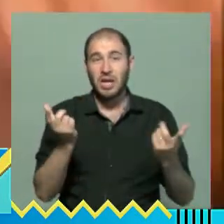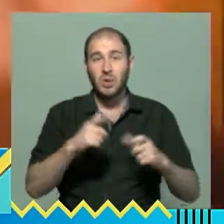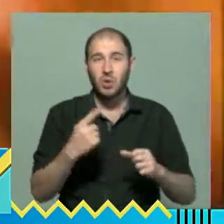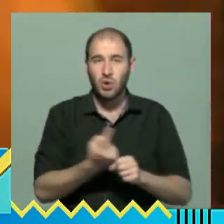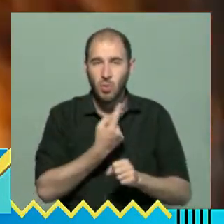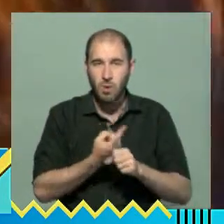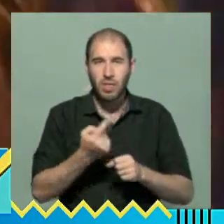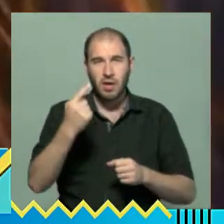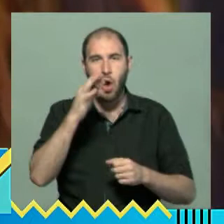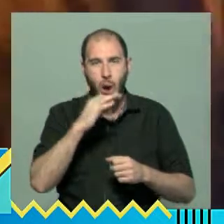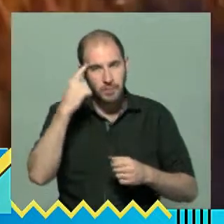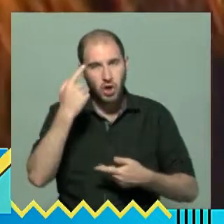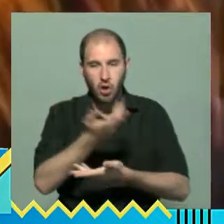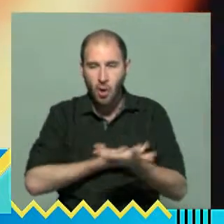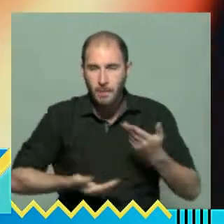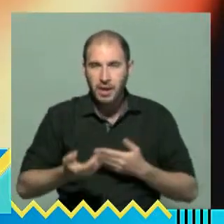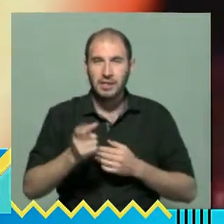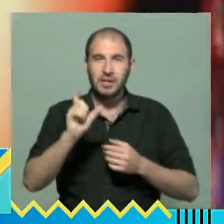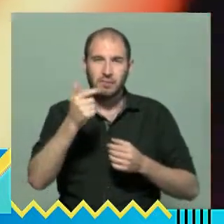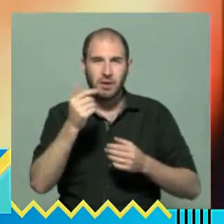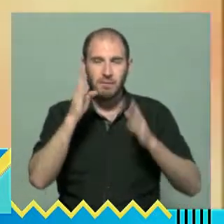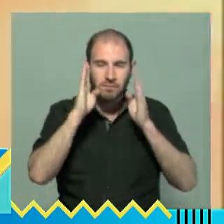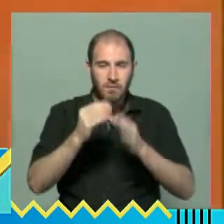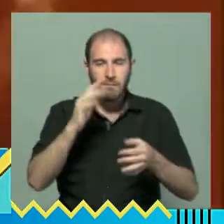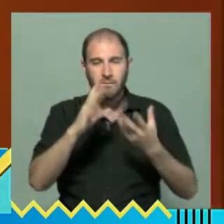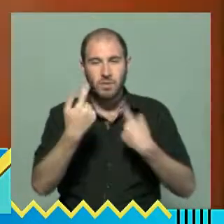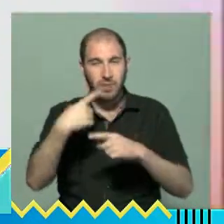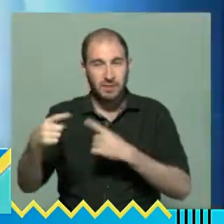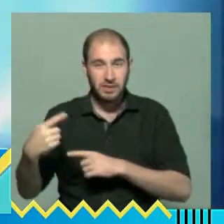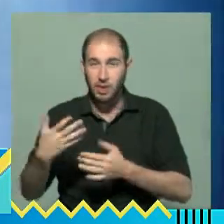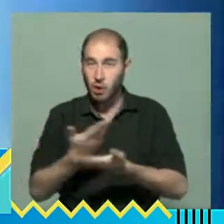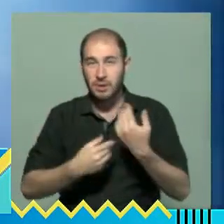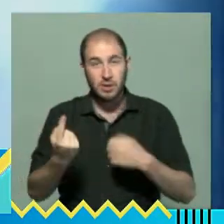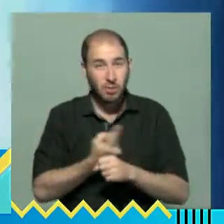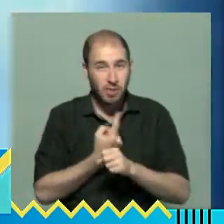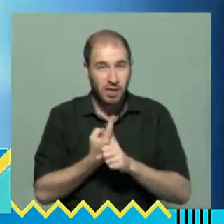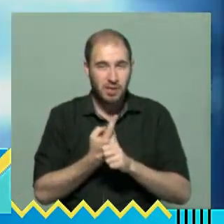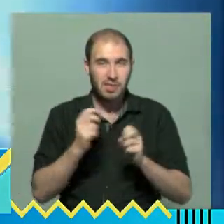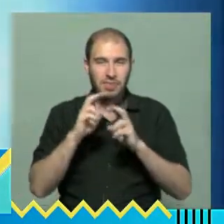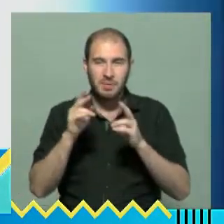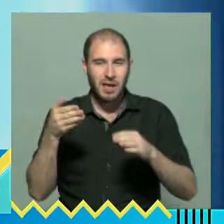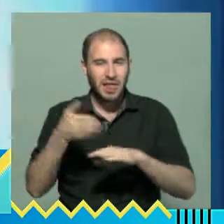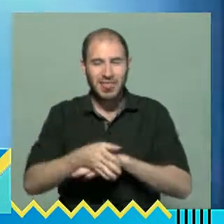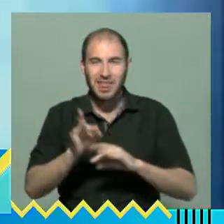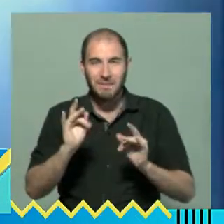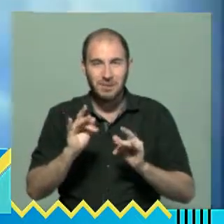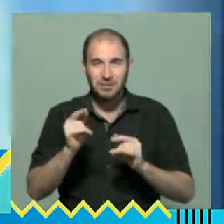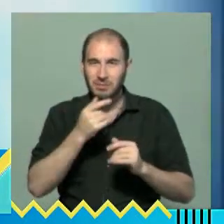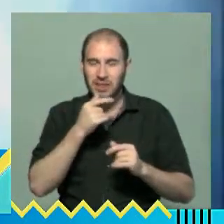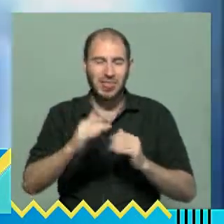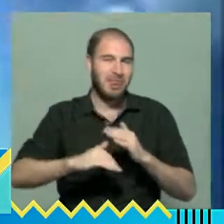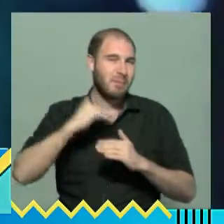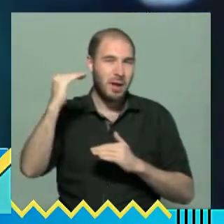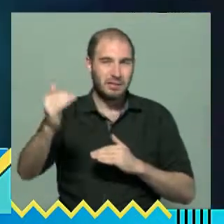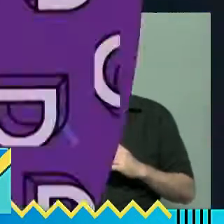podemos intercambiar miradas, conceptos, paradigmas y enfoques de distintos lugares, la verdad que el tema de abordaje es tan complejo que nos va a desbordar. Claro, es